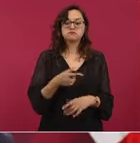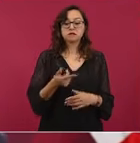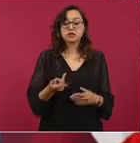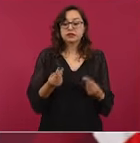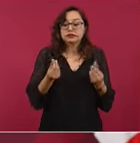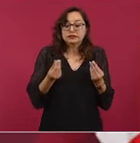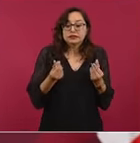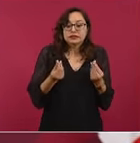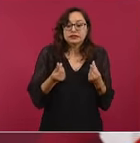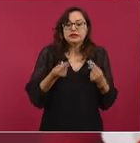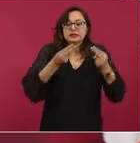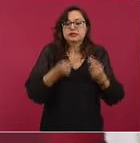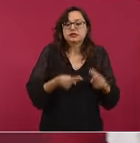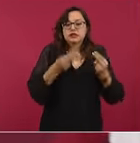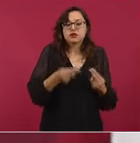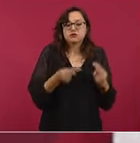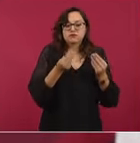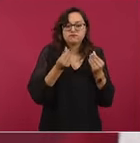business.